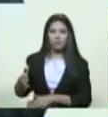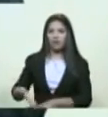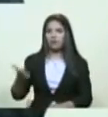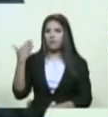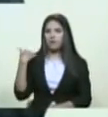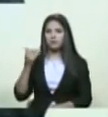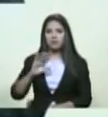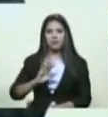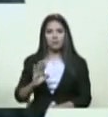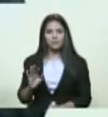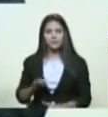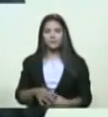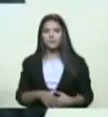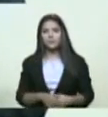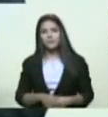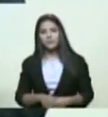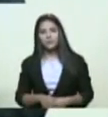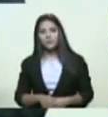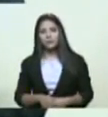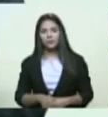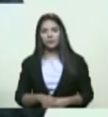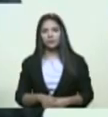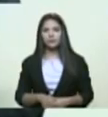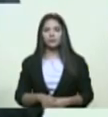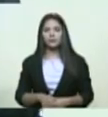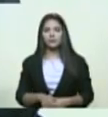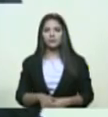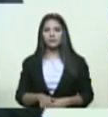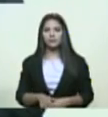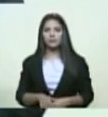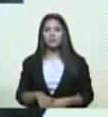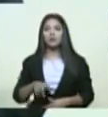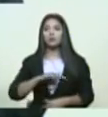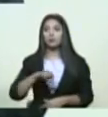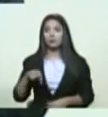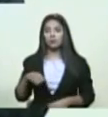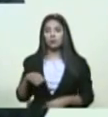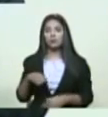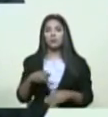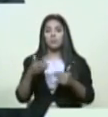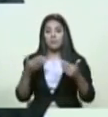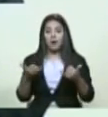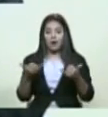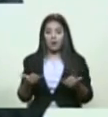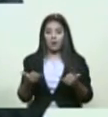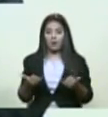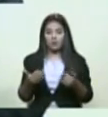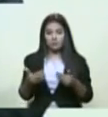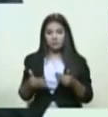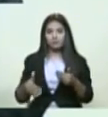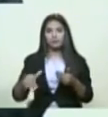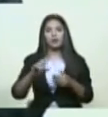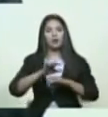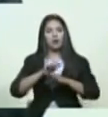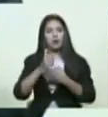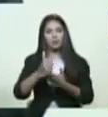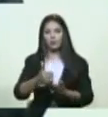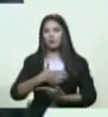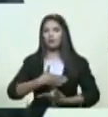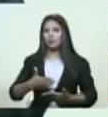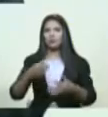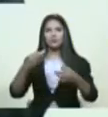Y en ese sentido, nosotros vamos a marcar un antes y un después en esa materia, colaborando como tiene que